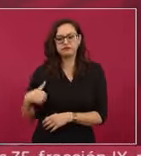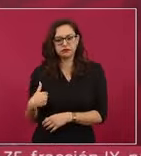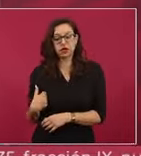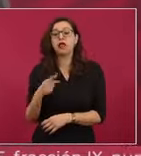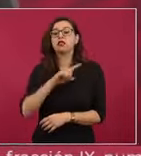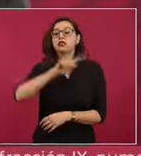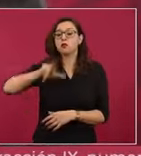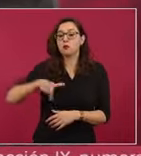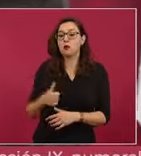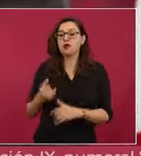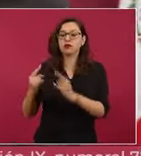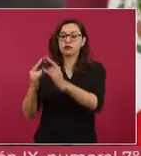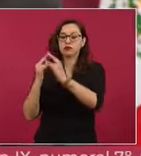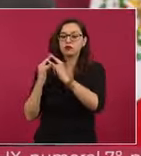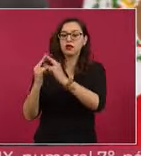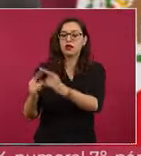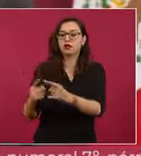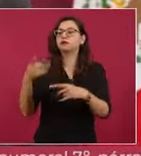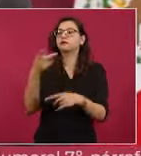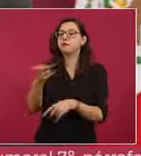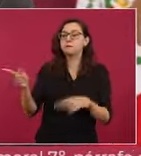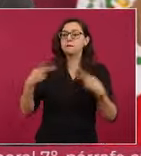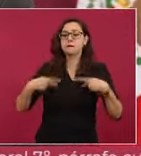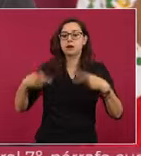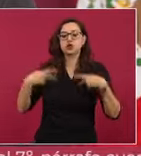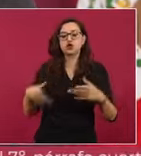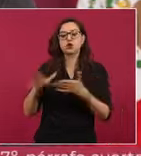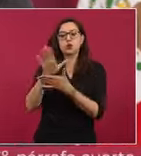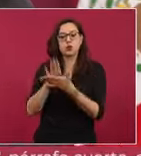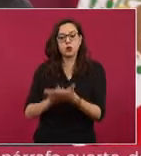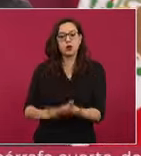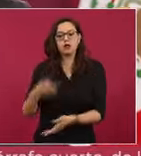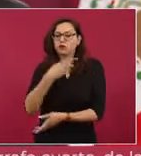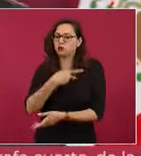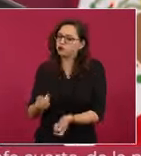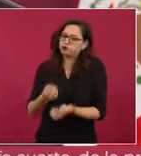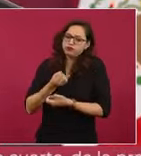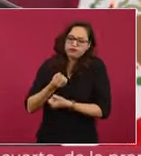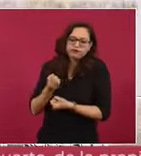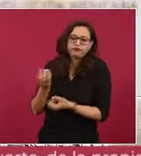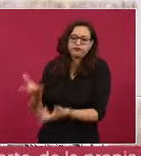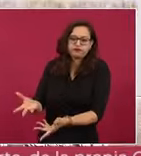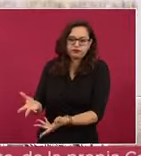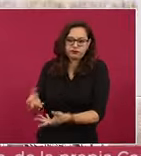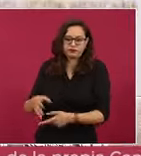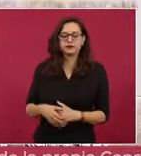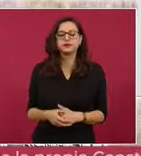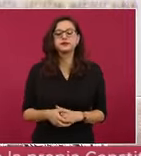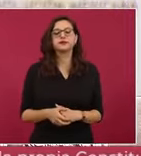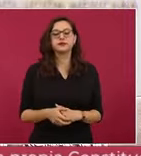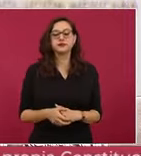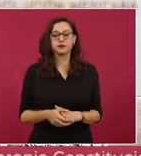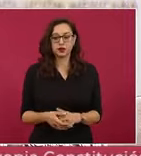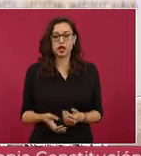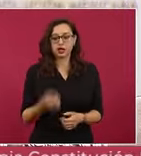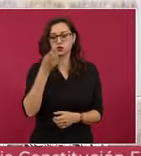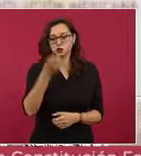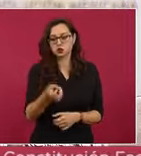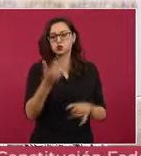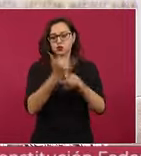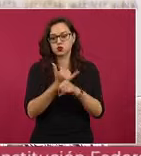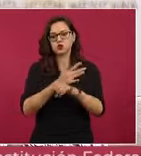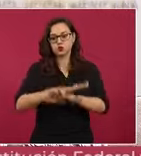Se le está devolviendo lo que le corresponde al pueblo. Entonces, vamos a informar sobre